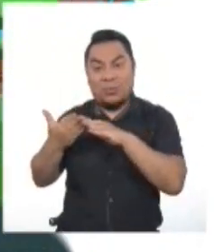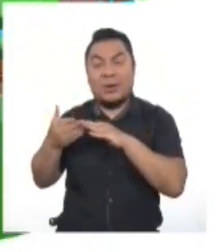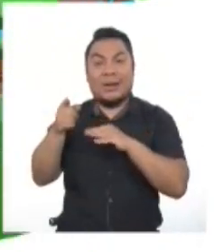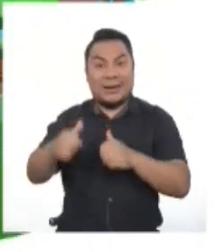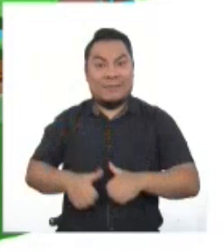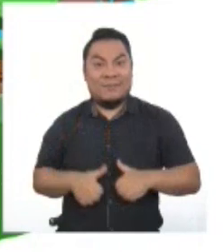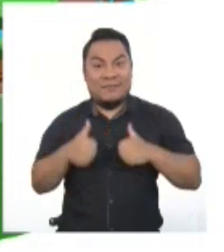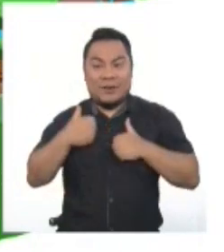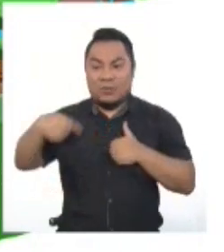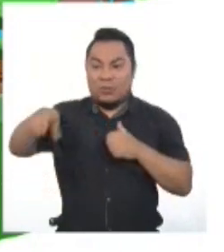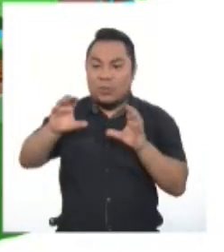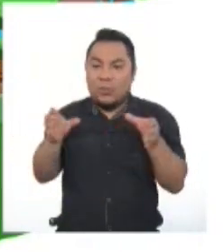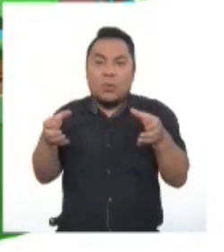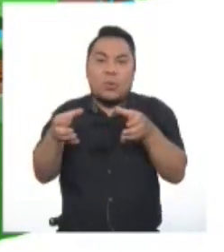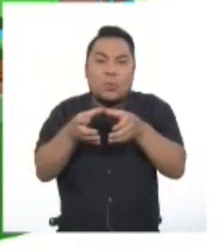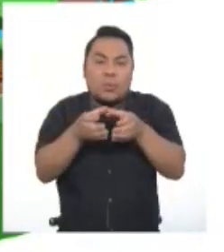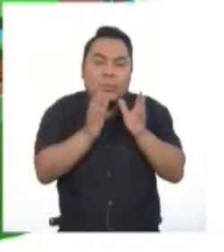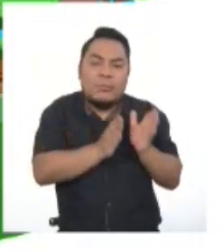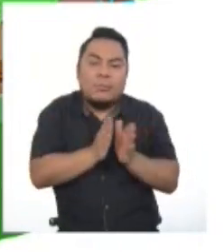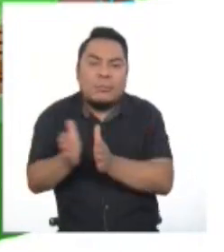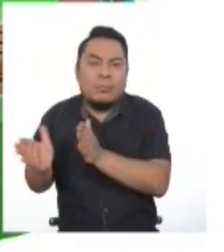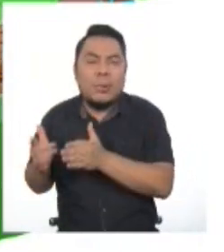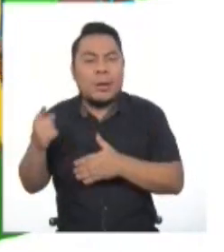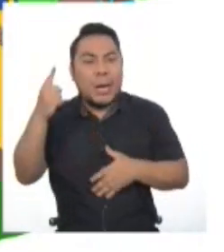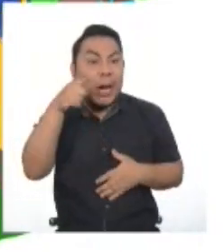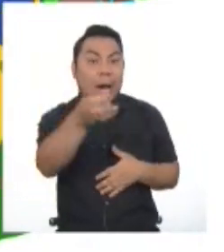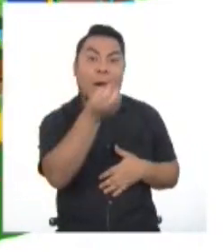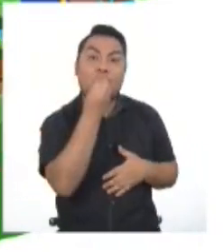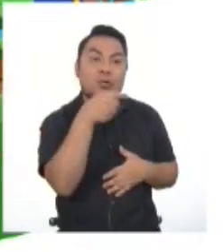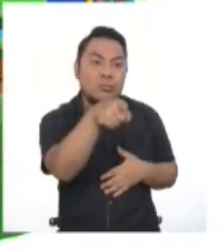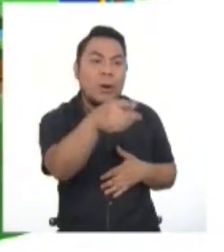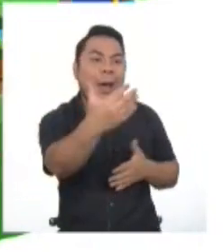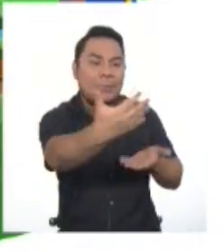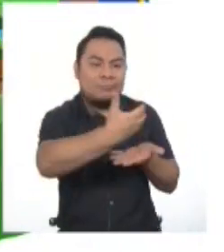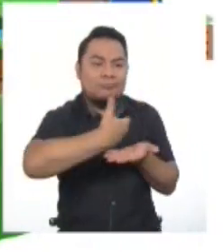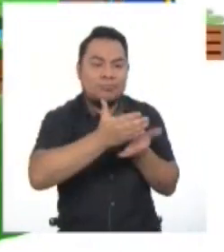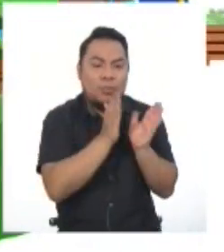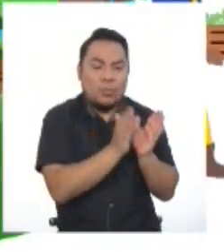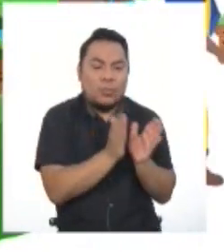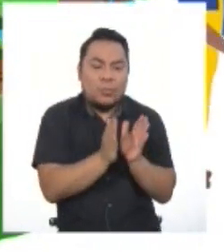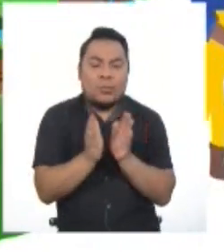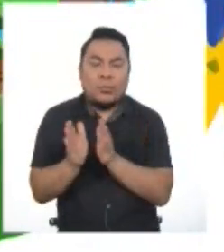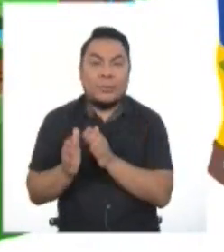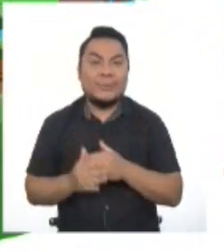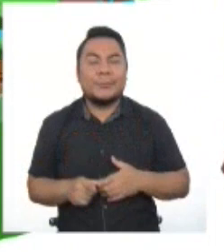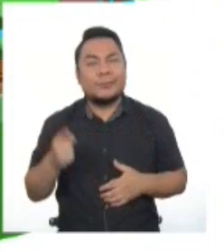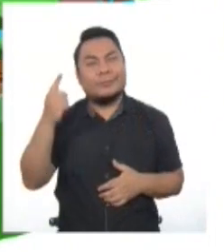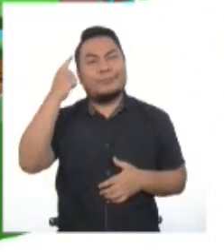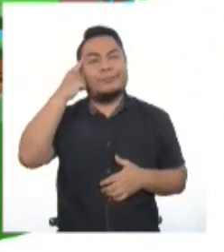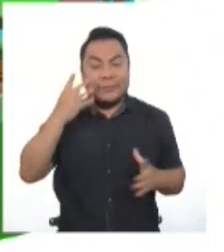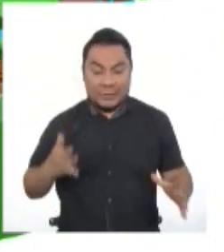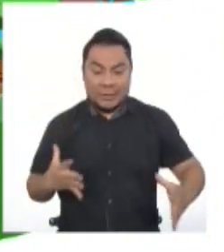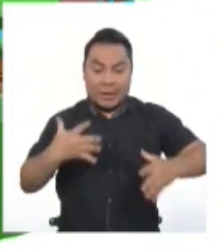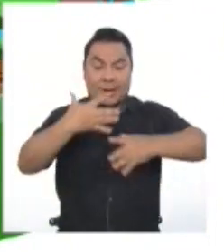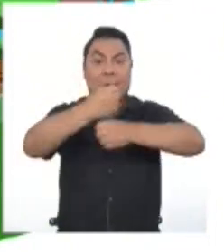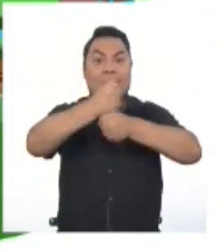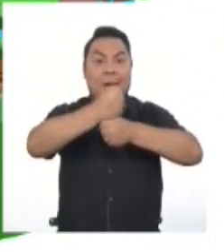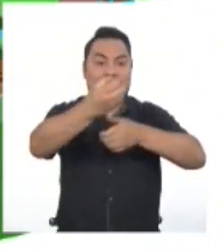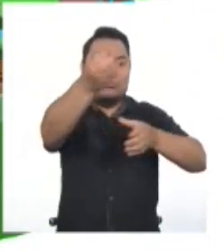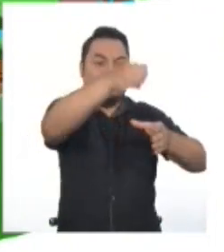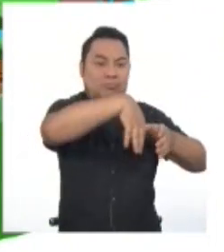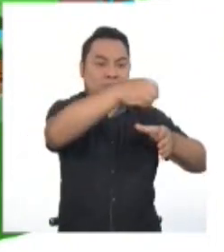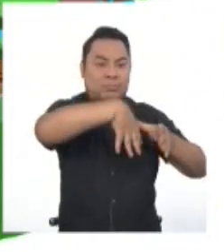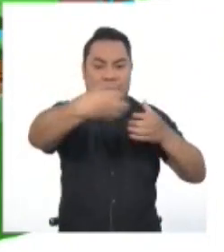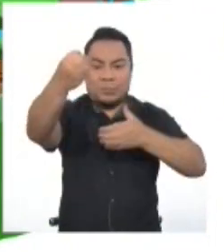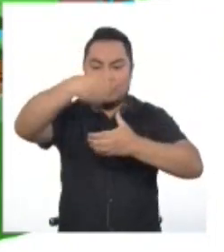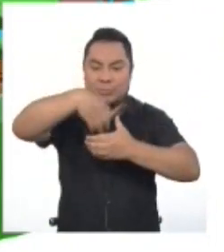han organizado en un comité para distribuir el alimento. Van a preparar canastas saludables para todas